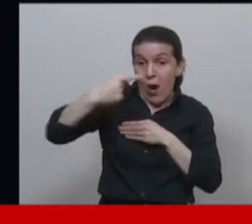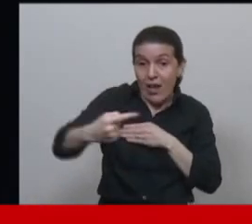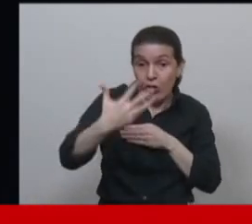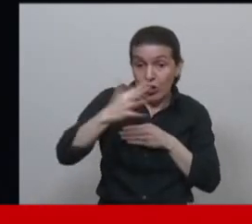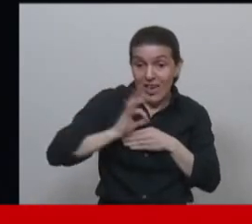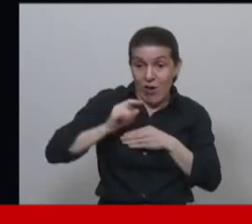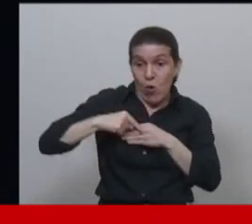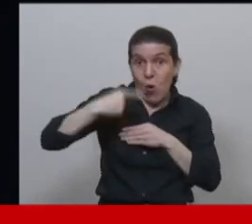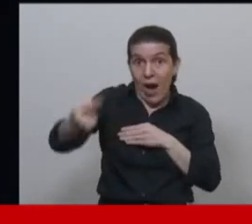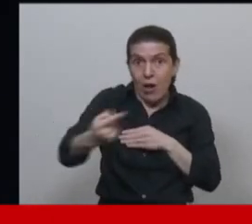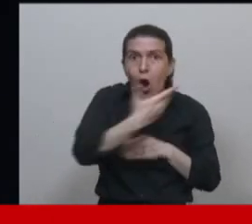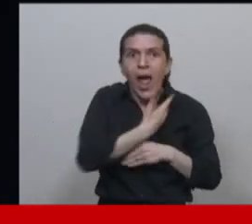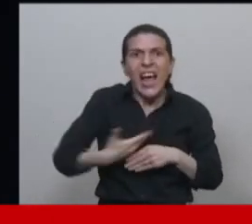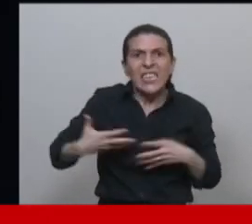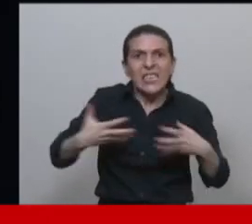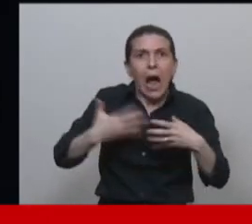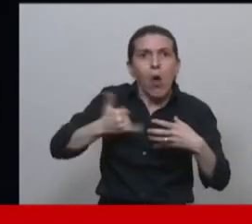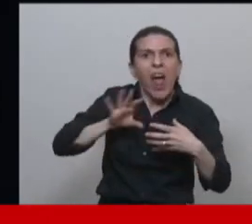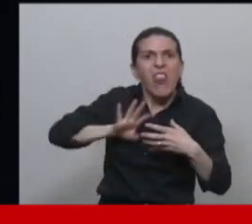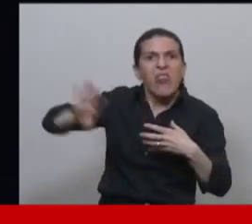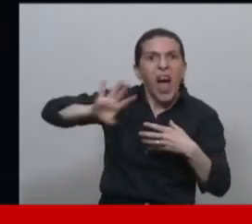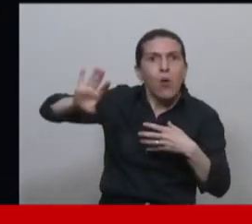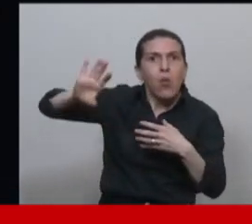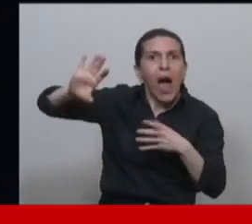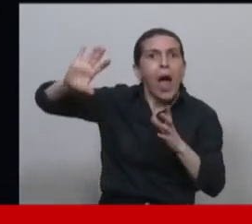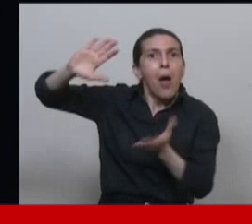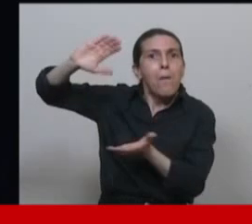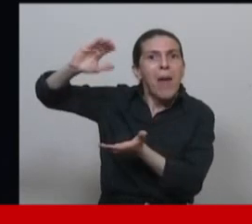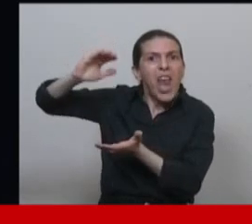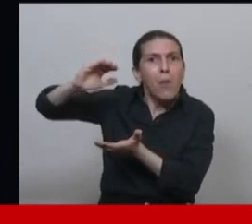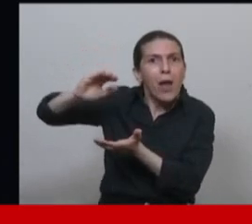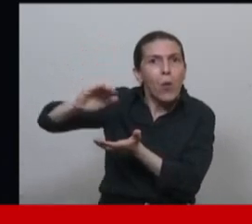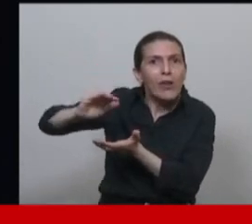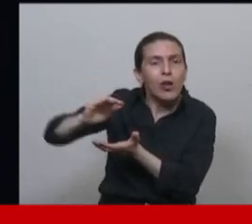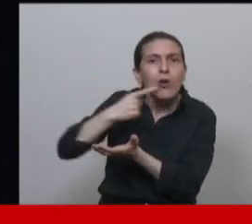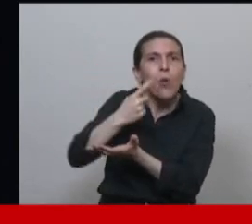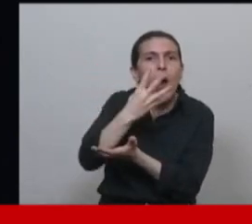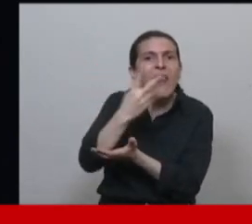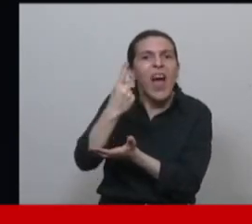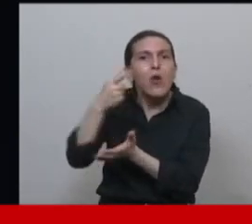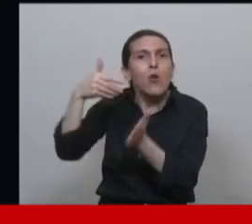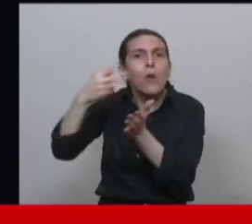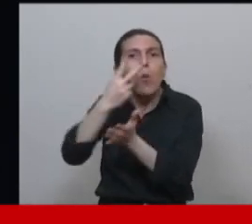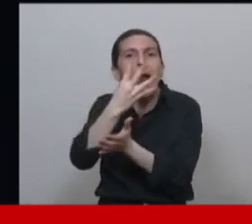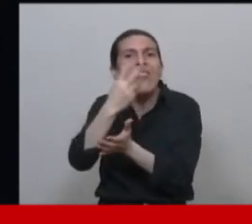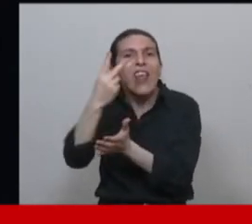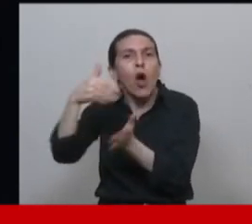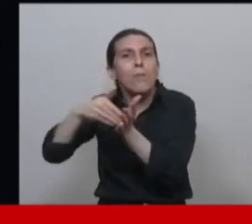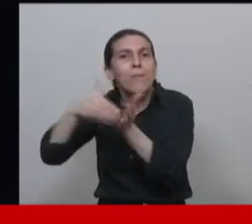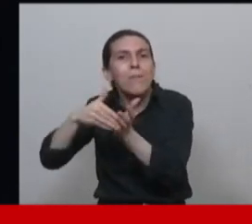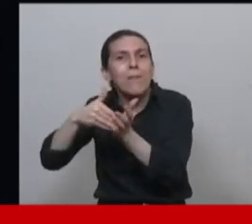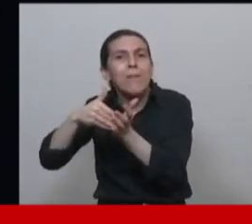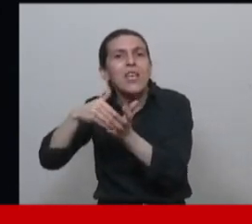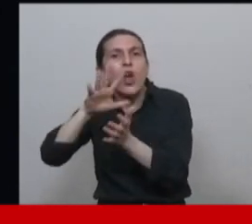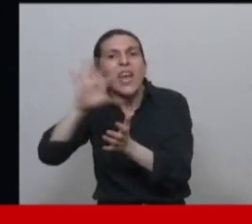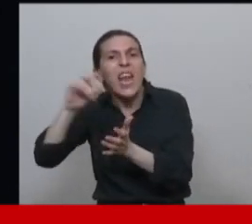carga menor de deuda de 42.500 millones de dólares. Esa es la cantidad de pagos en lo que se